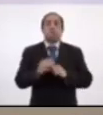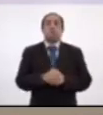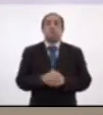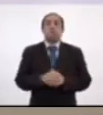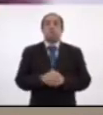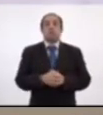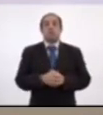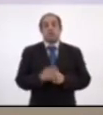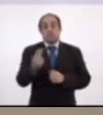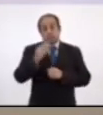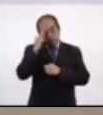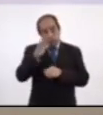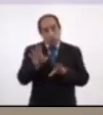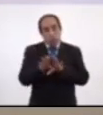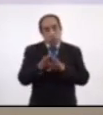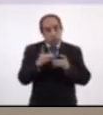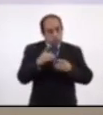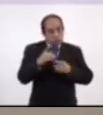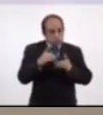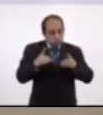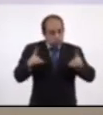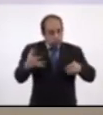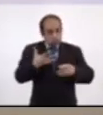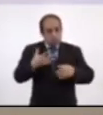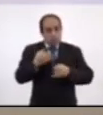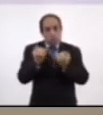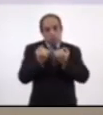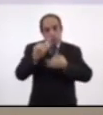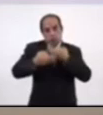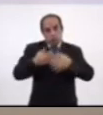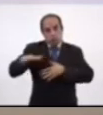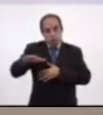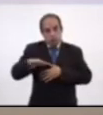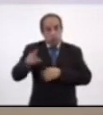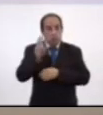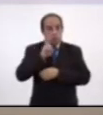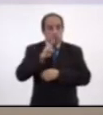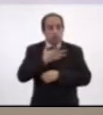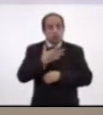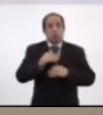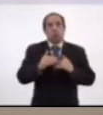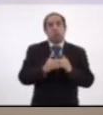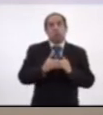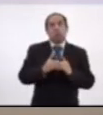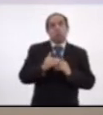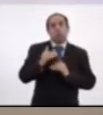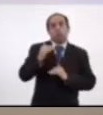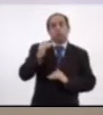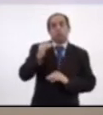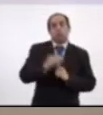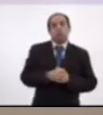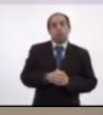cómo evoluciona, como en todos los sectores, y ya veremos si hay incrementos adicionales pronto.